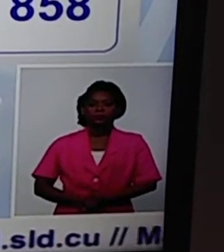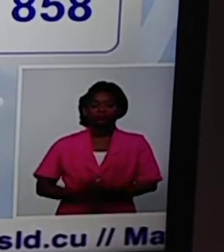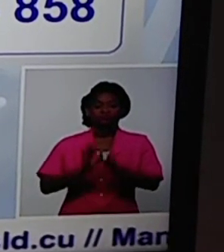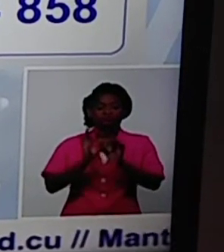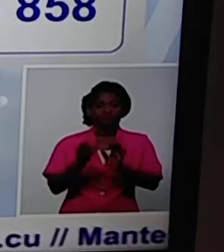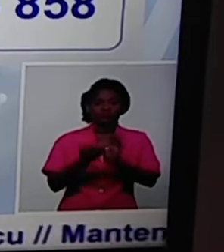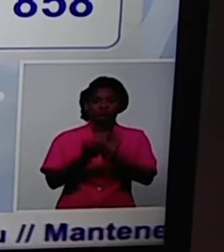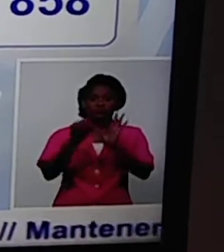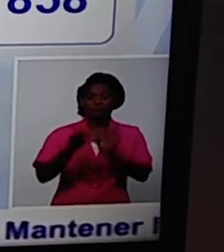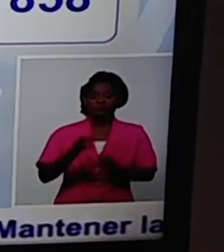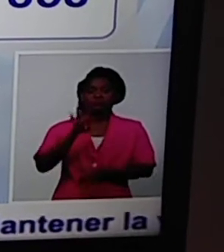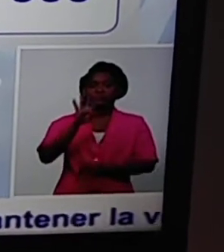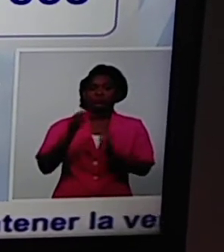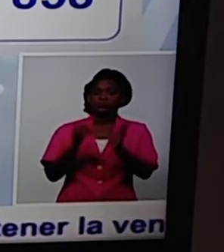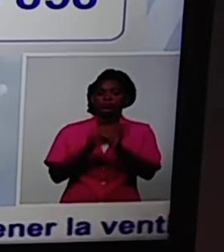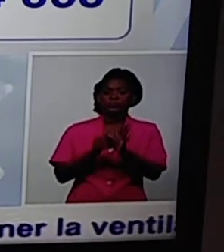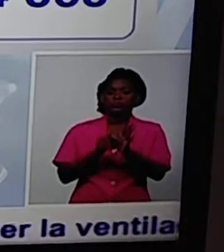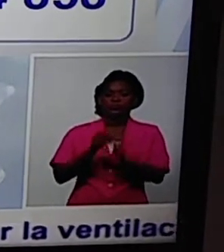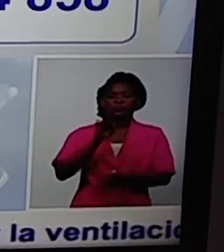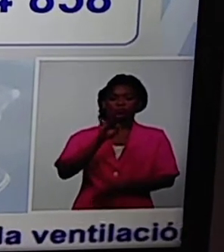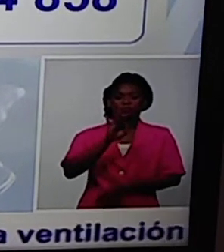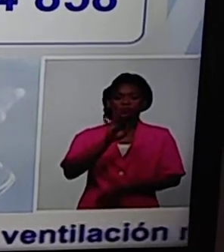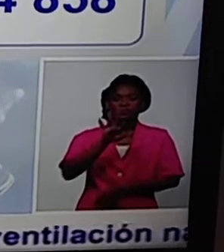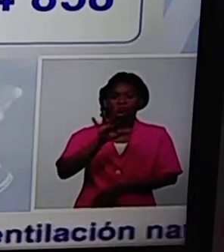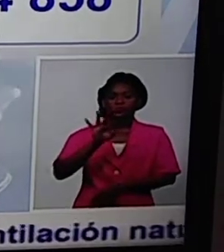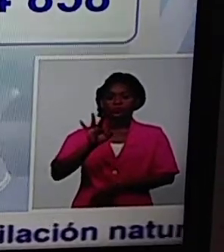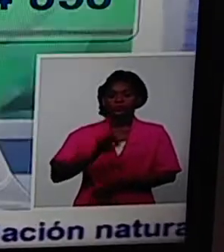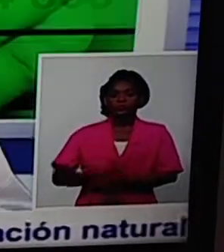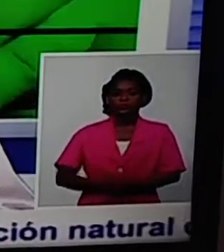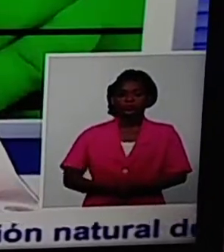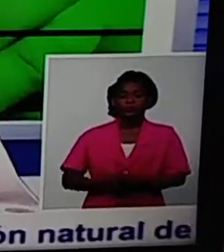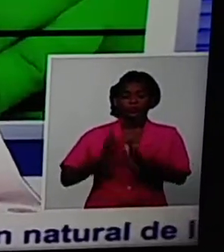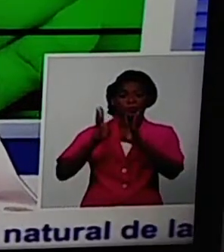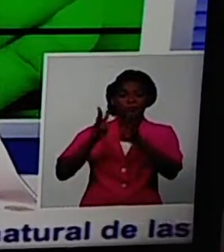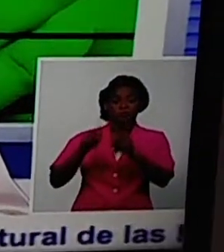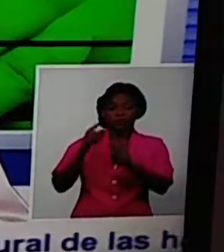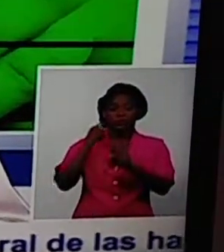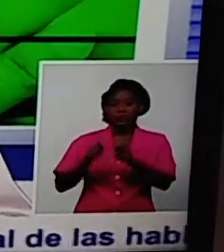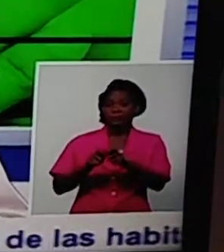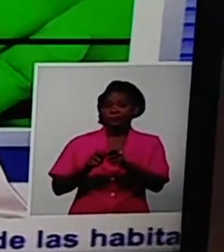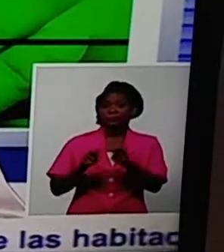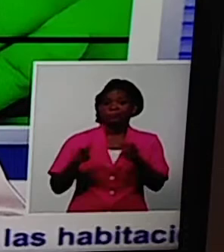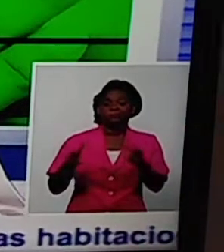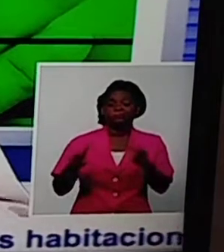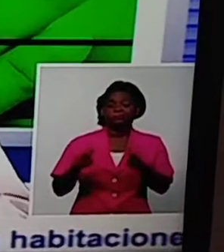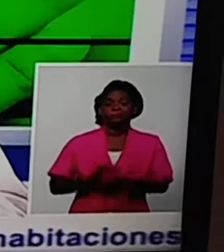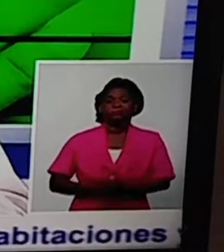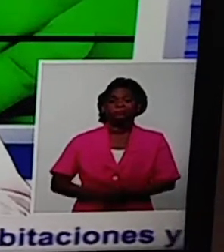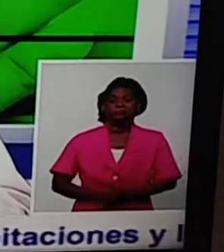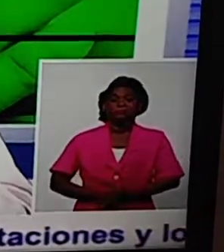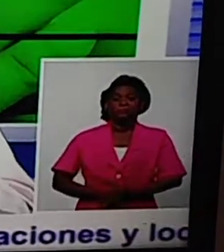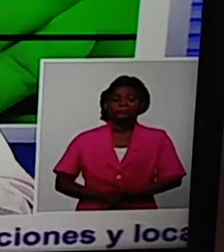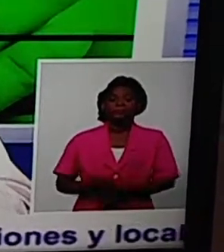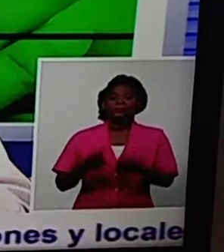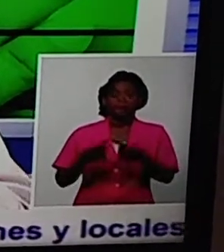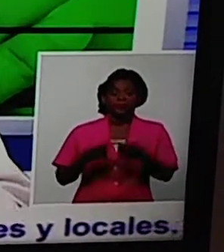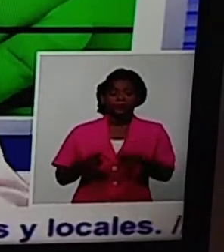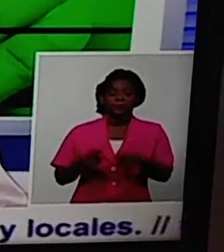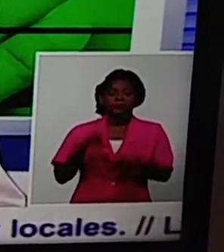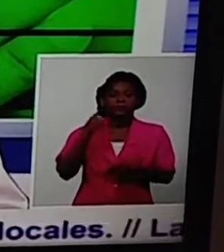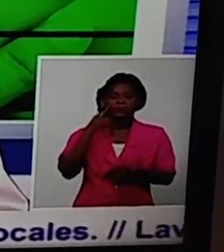cuatro mil 852 cifra elevada pero que al tener las